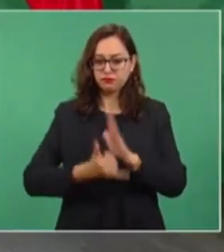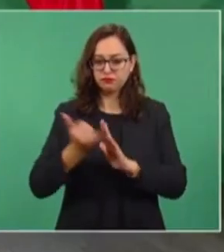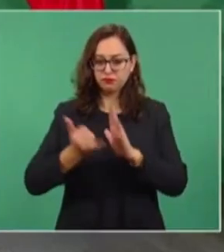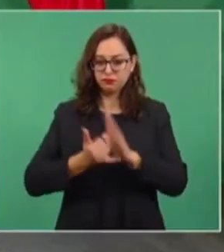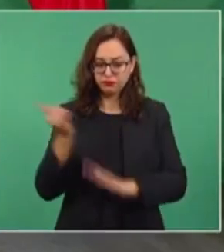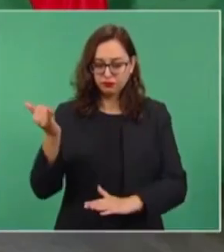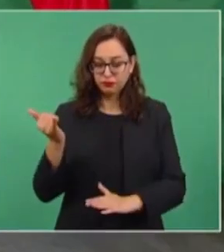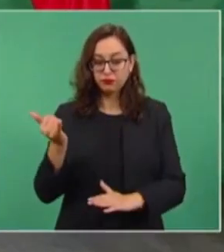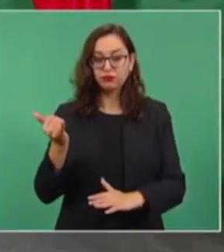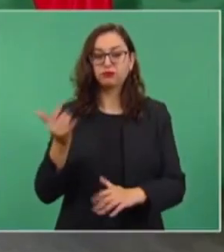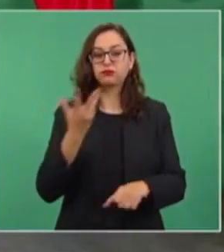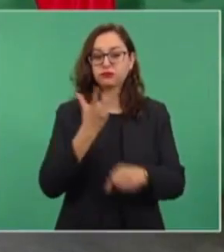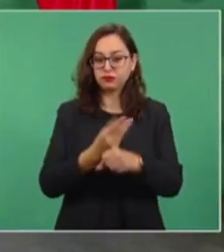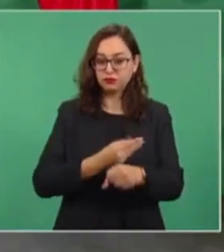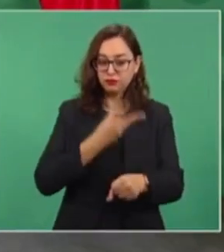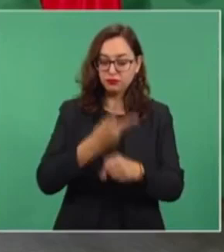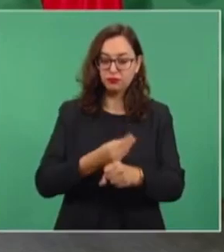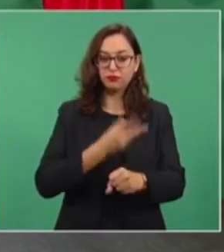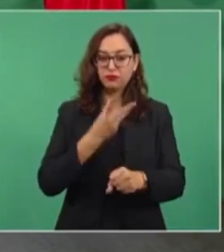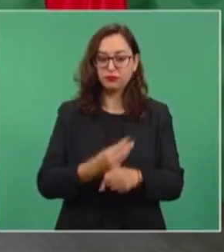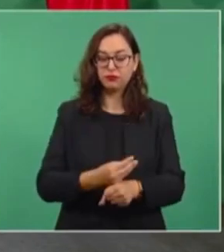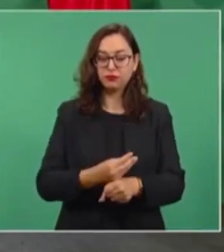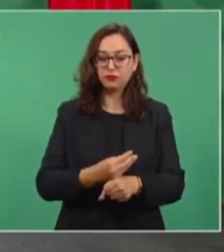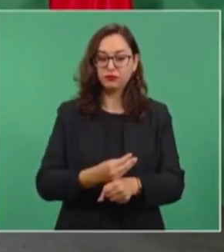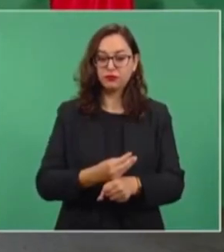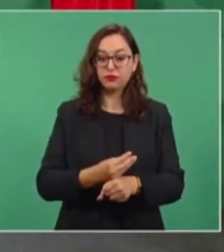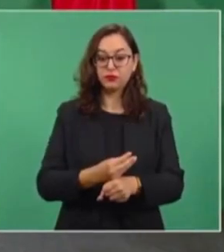construyendo y rehabilitando